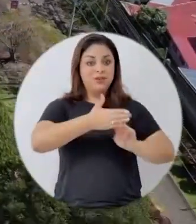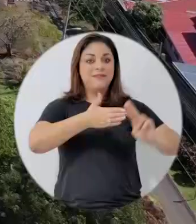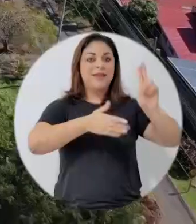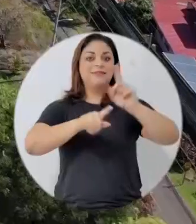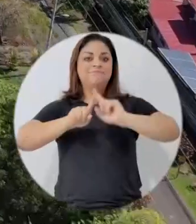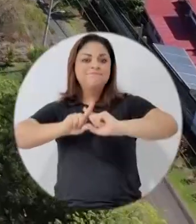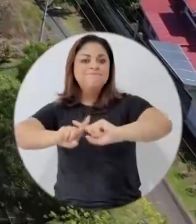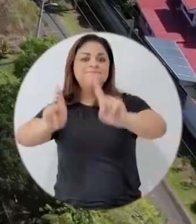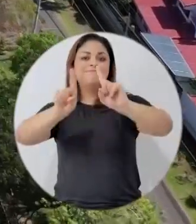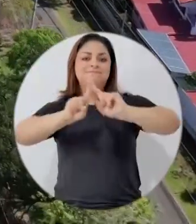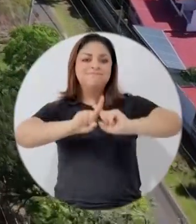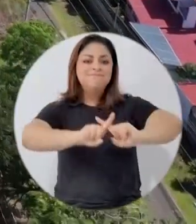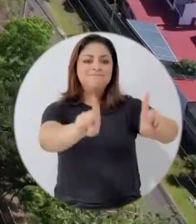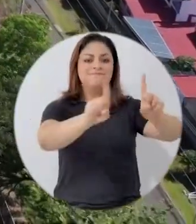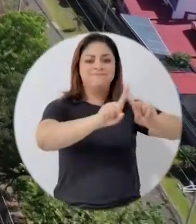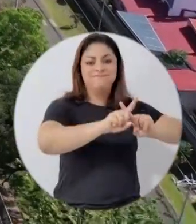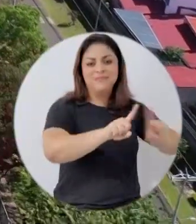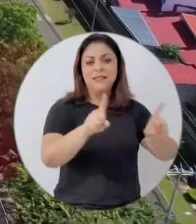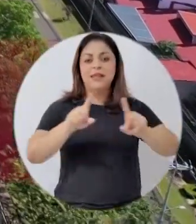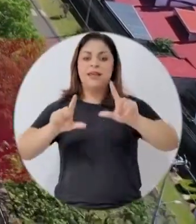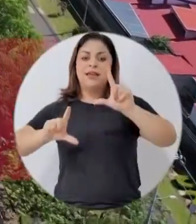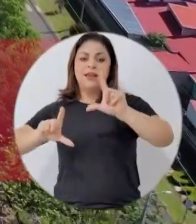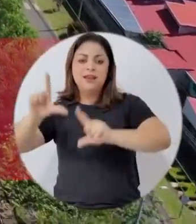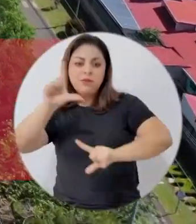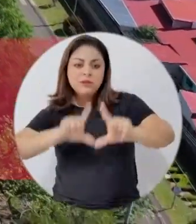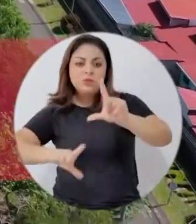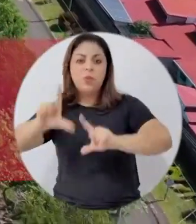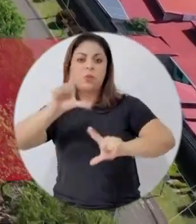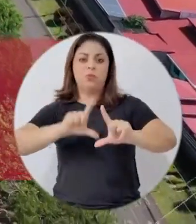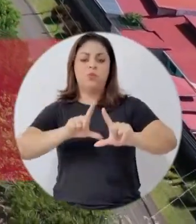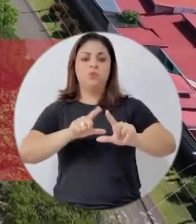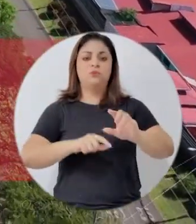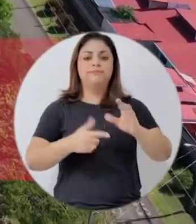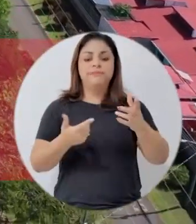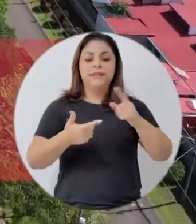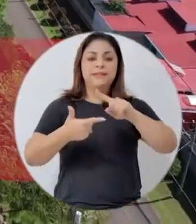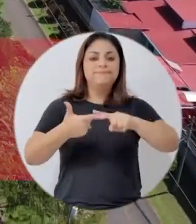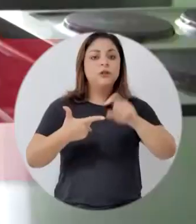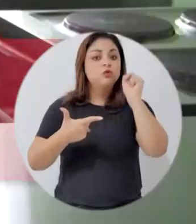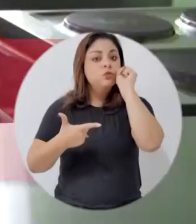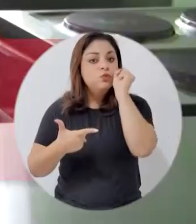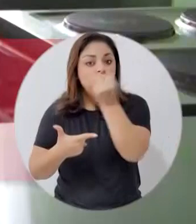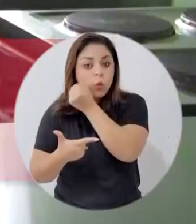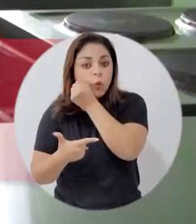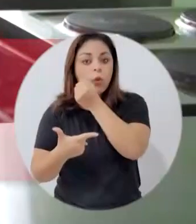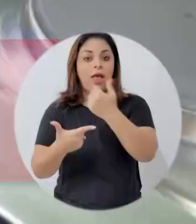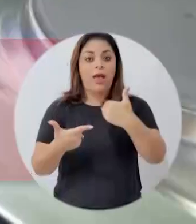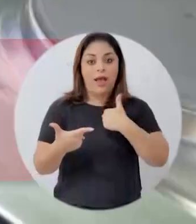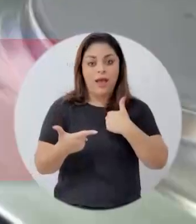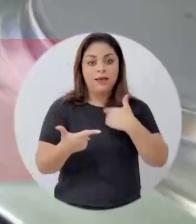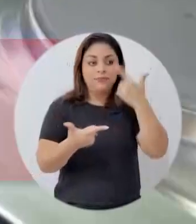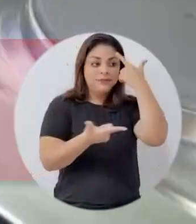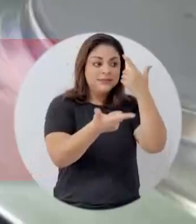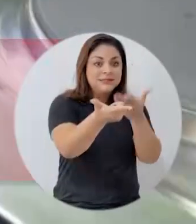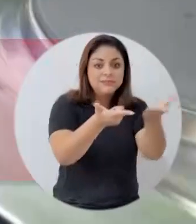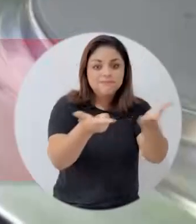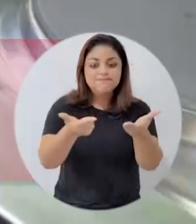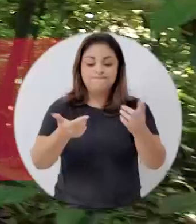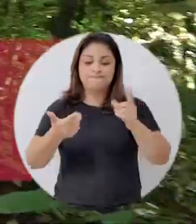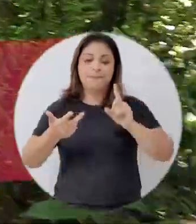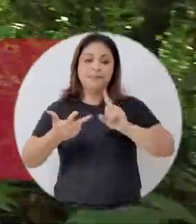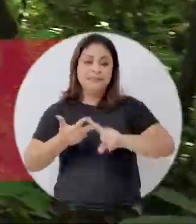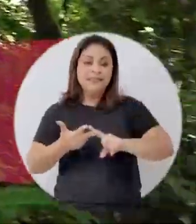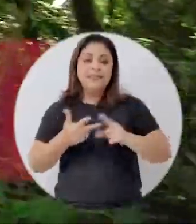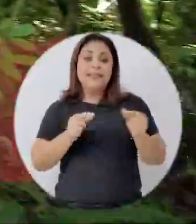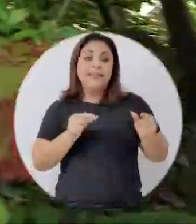generamos distintas actividades. Tenemos laboratorios, tenemos que tener sodas para los estudiantes y